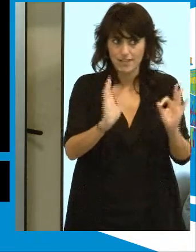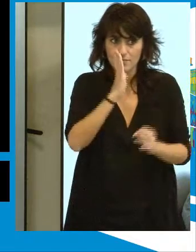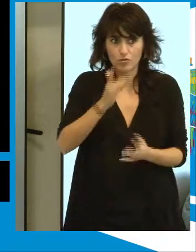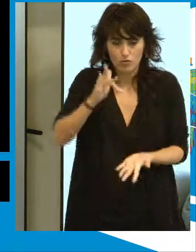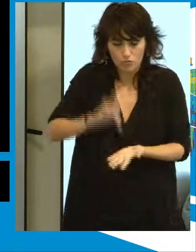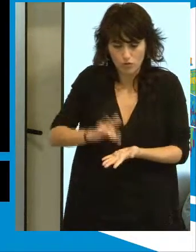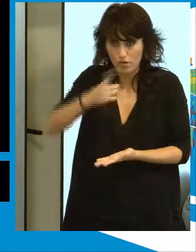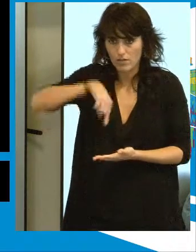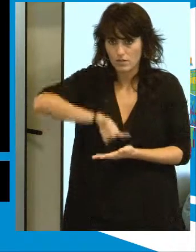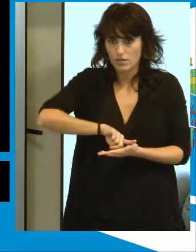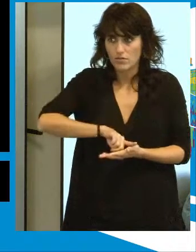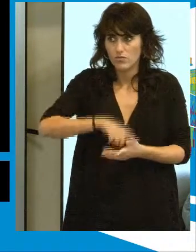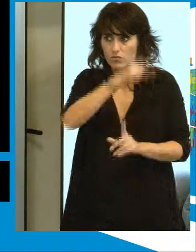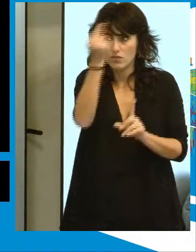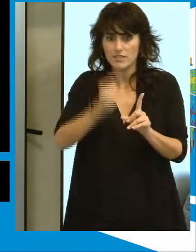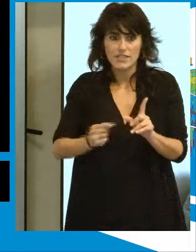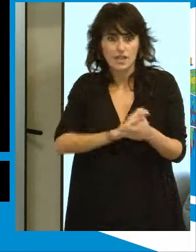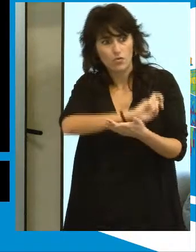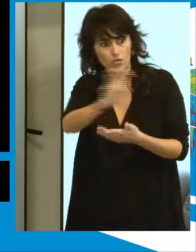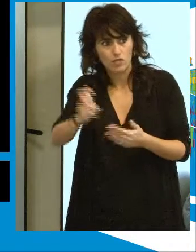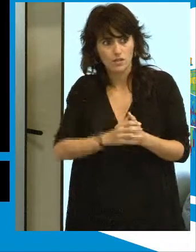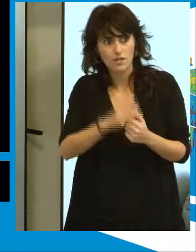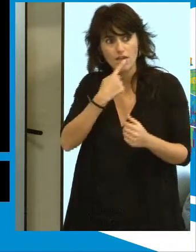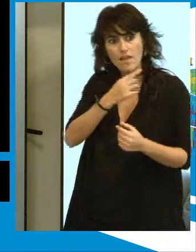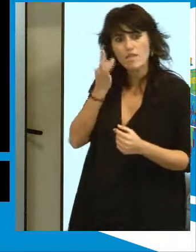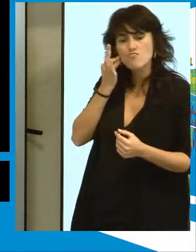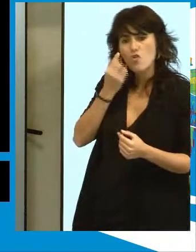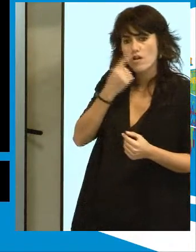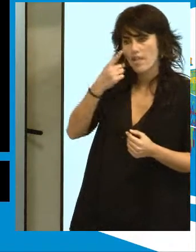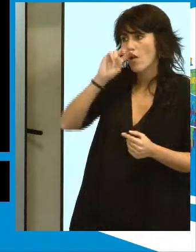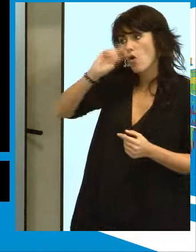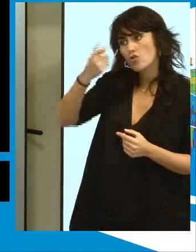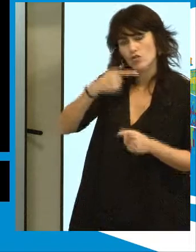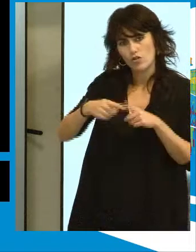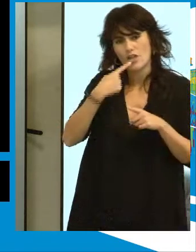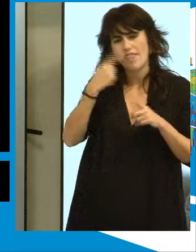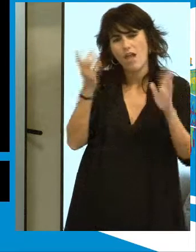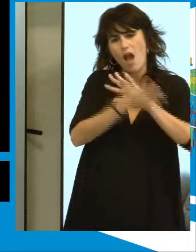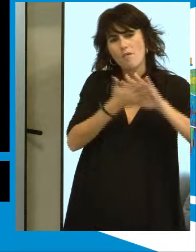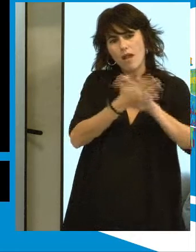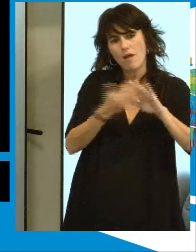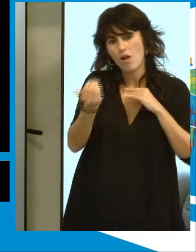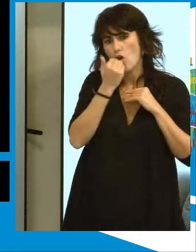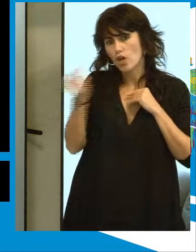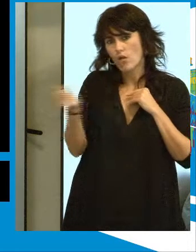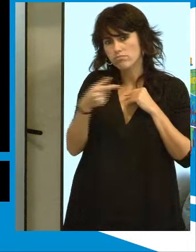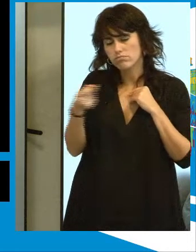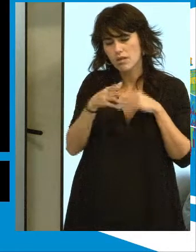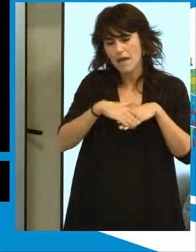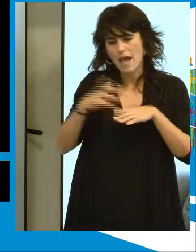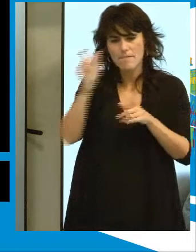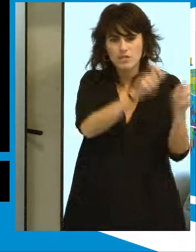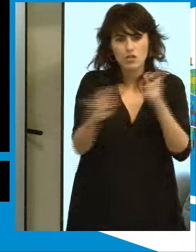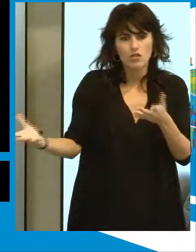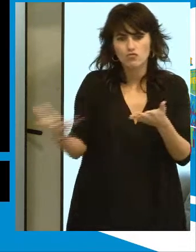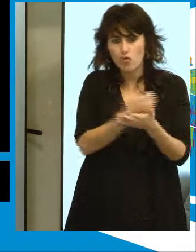nos tocó, pues bueno, diseñar la otra parte, ¿no? Pero además otra cosa, cuando hablaban de correo electrónico, de que para que maneje todo el